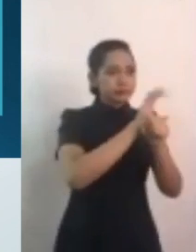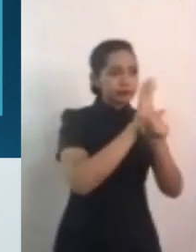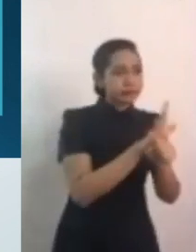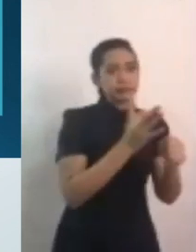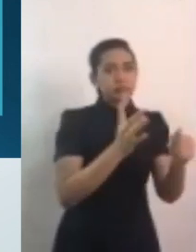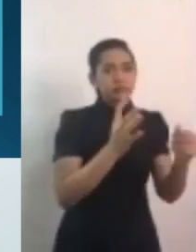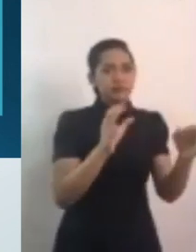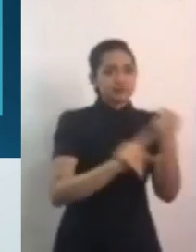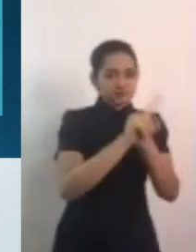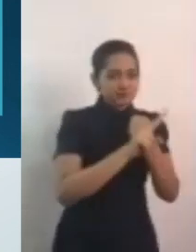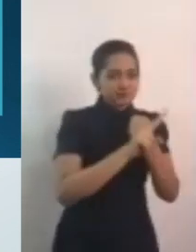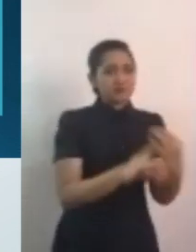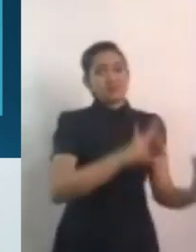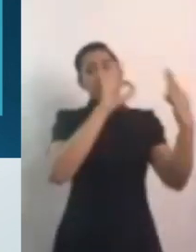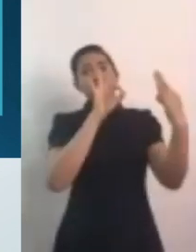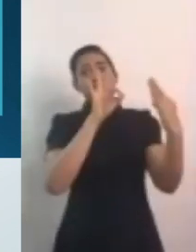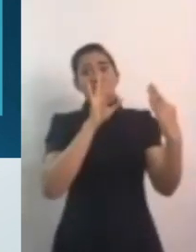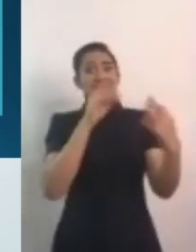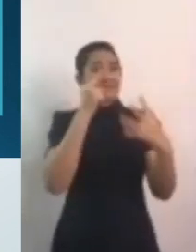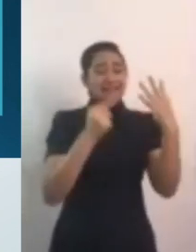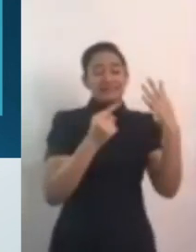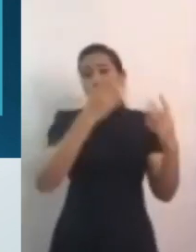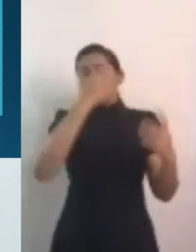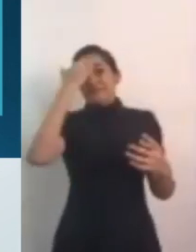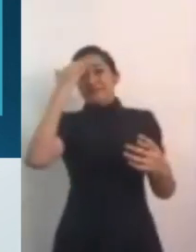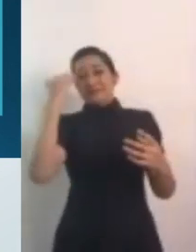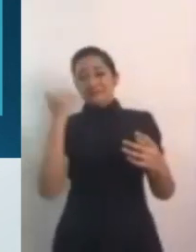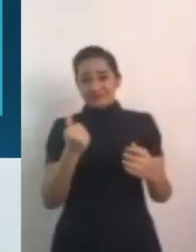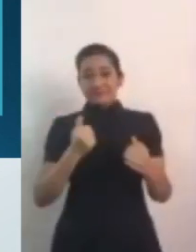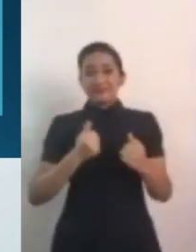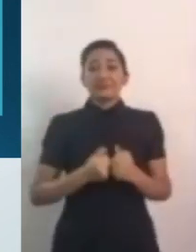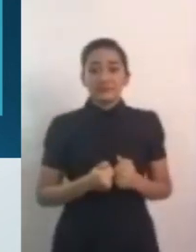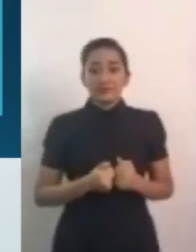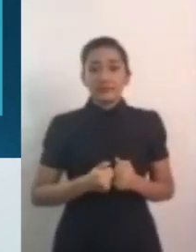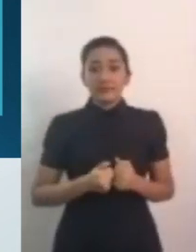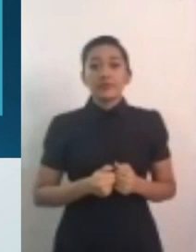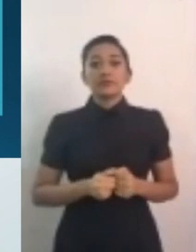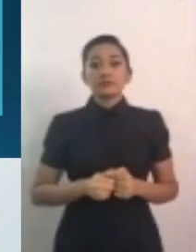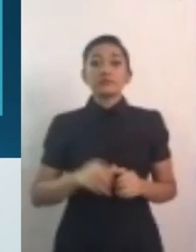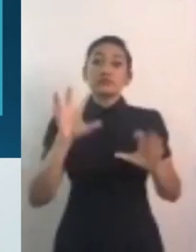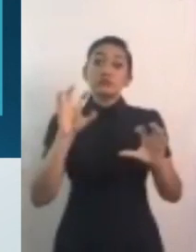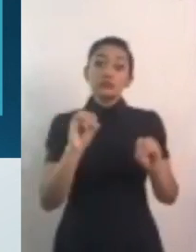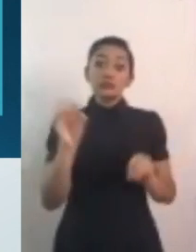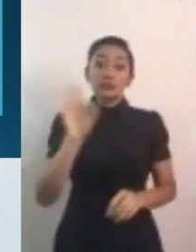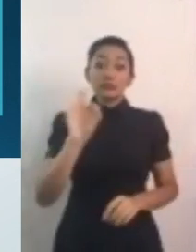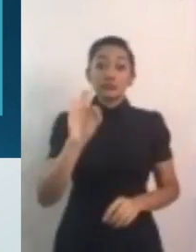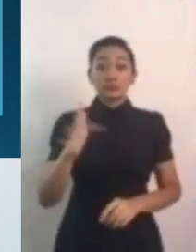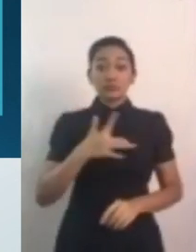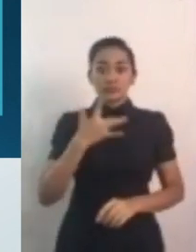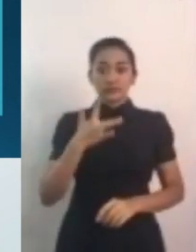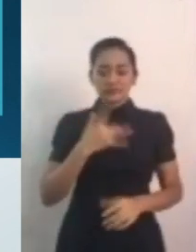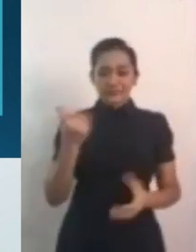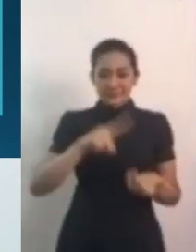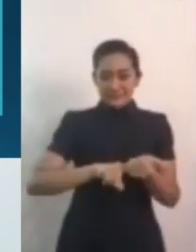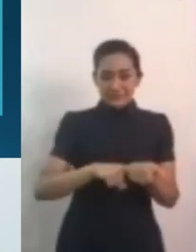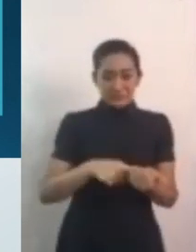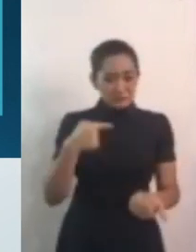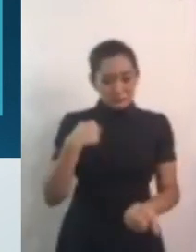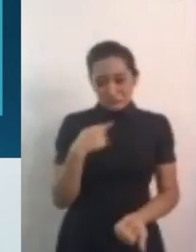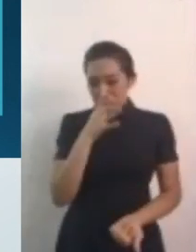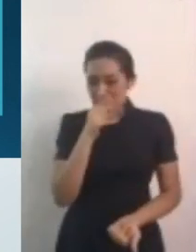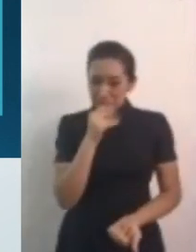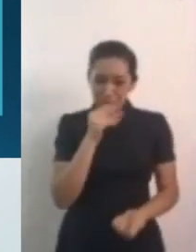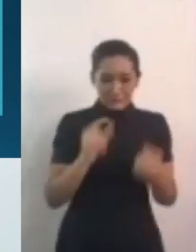una consolidación de insuficiencia, la sensación de que no puedo con esto, estoy totalmente indefenso, y va a